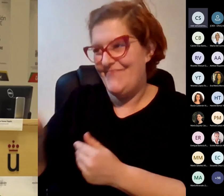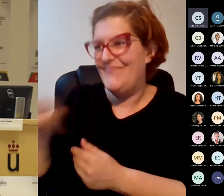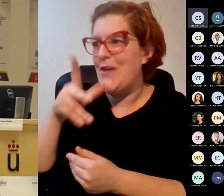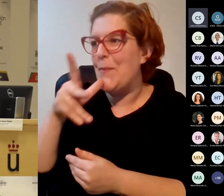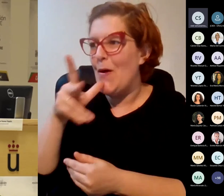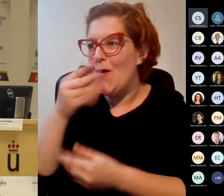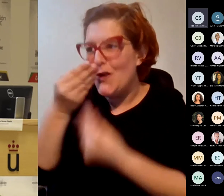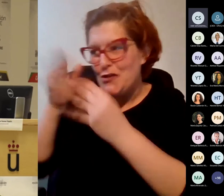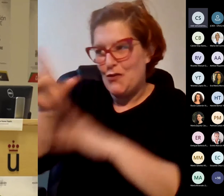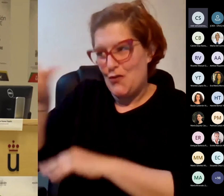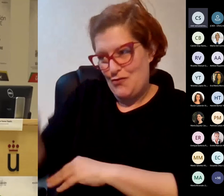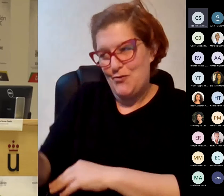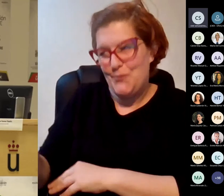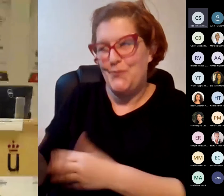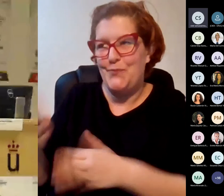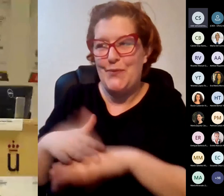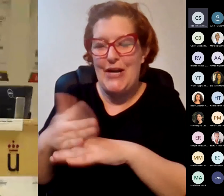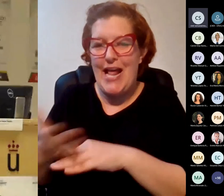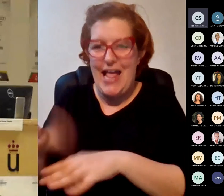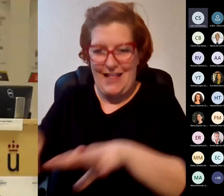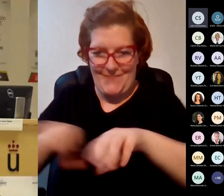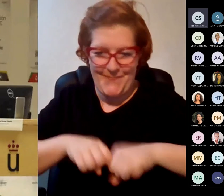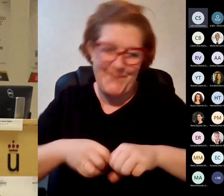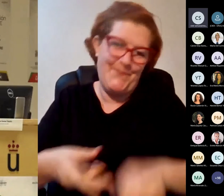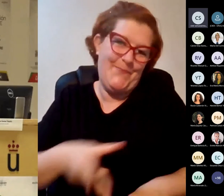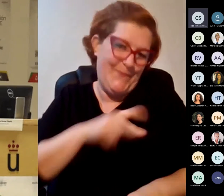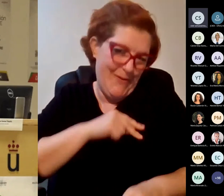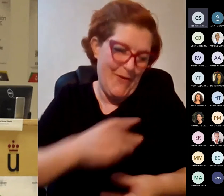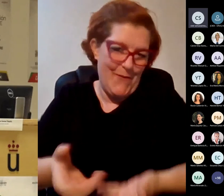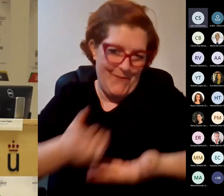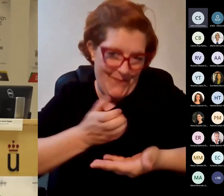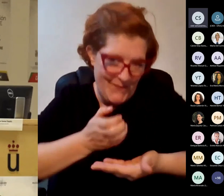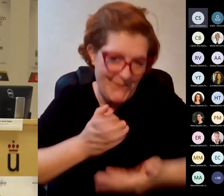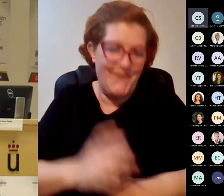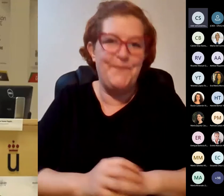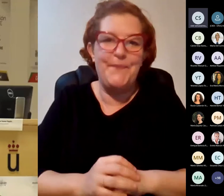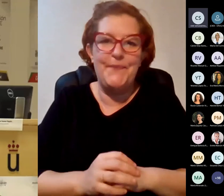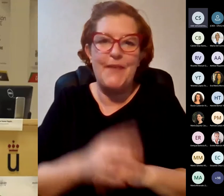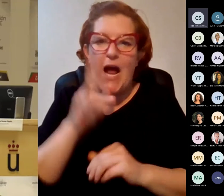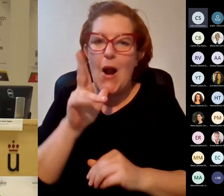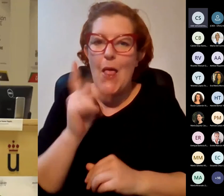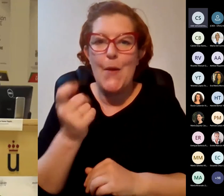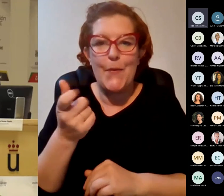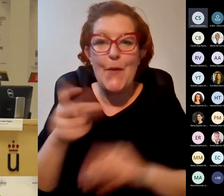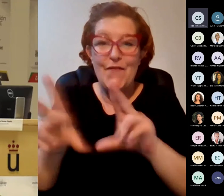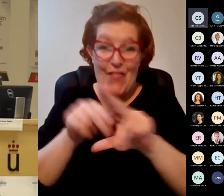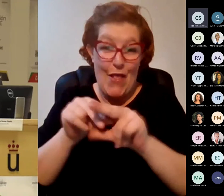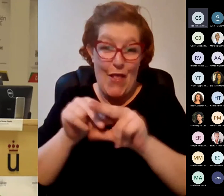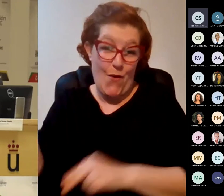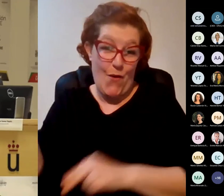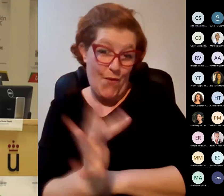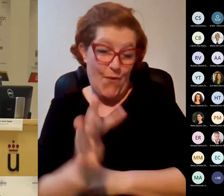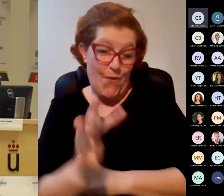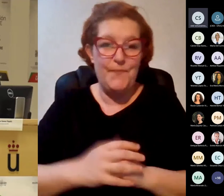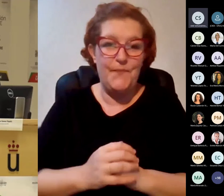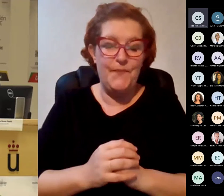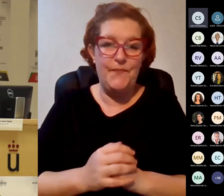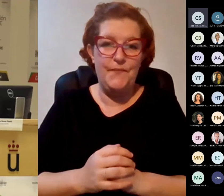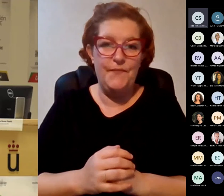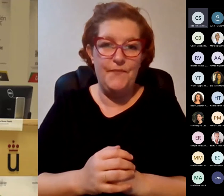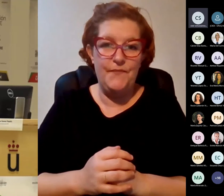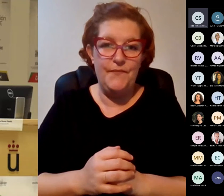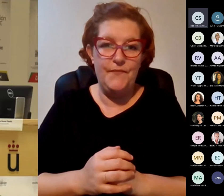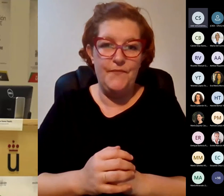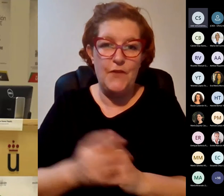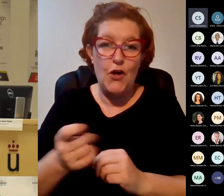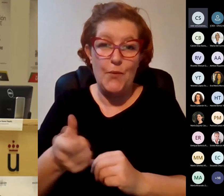de salir para recoger el premio y vamos a poner un pequeño vídeo en